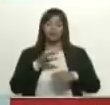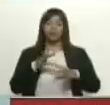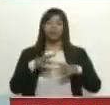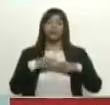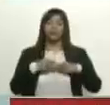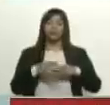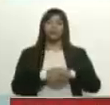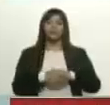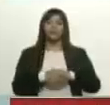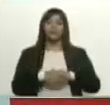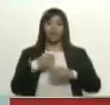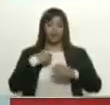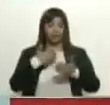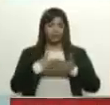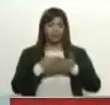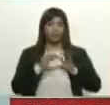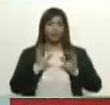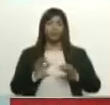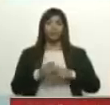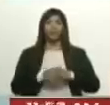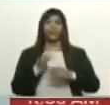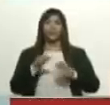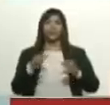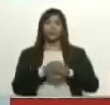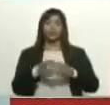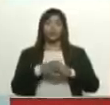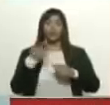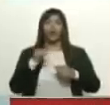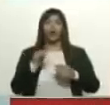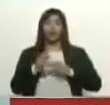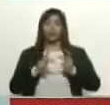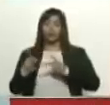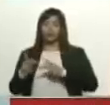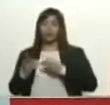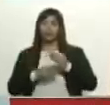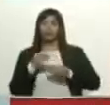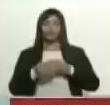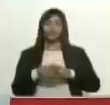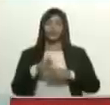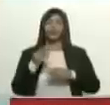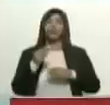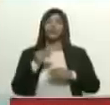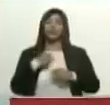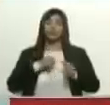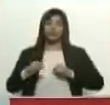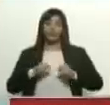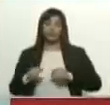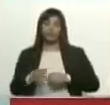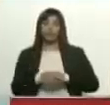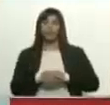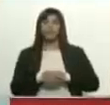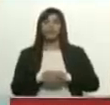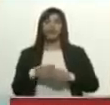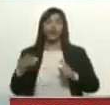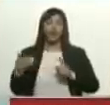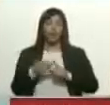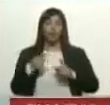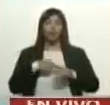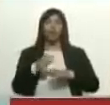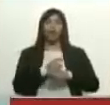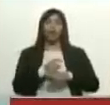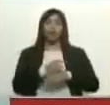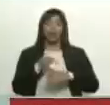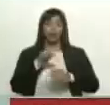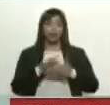repito, evidencia concluyente que este grupo había planificado realizar varias acciones en contra del gobierno,